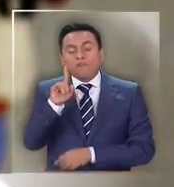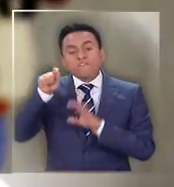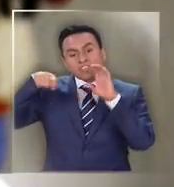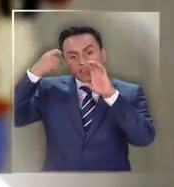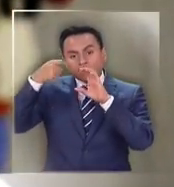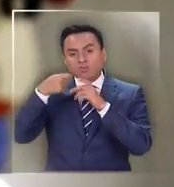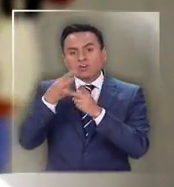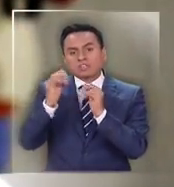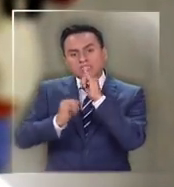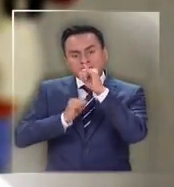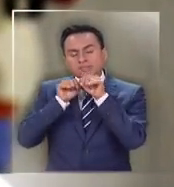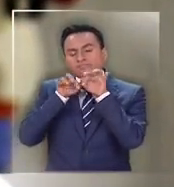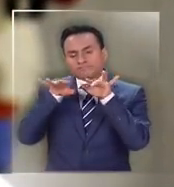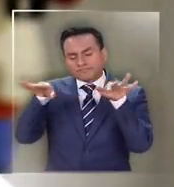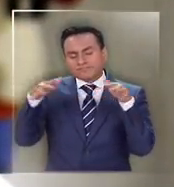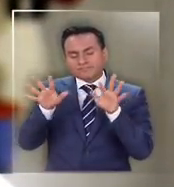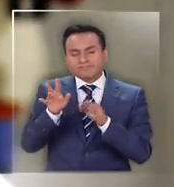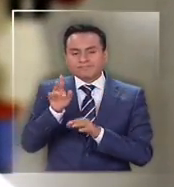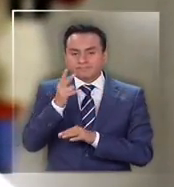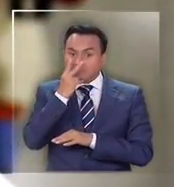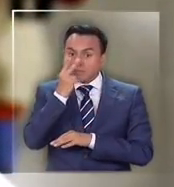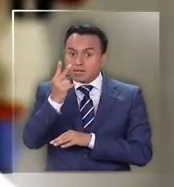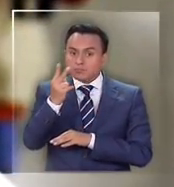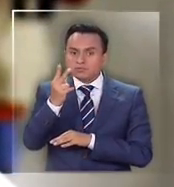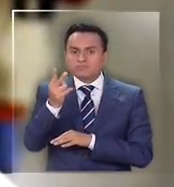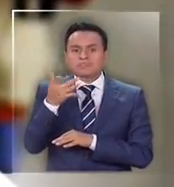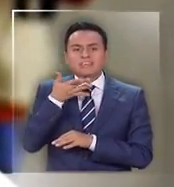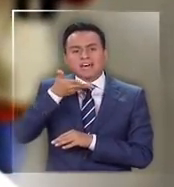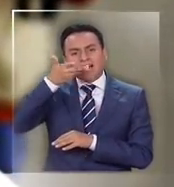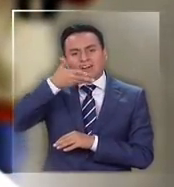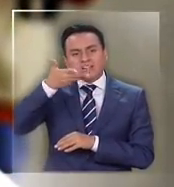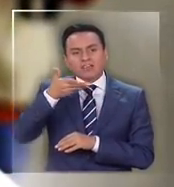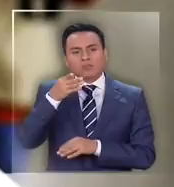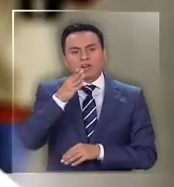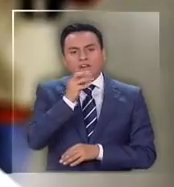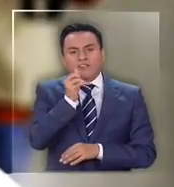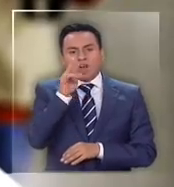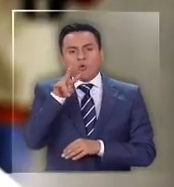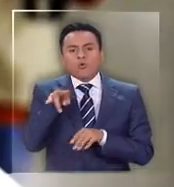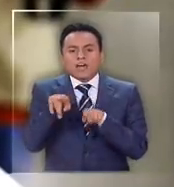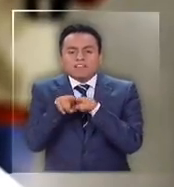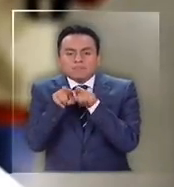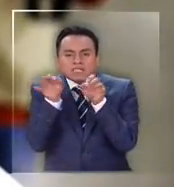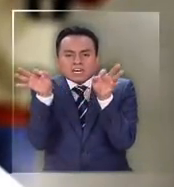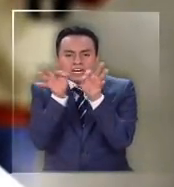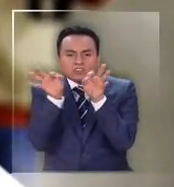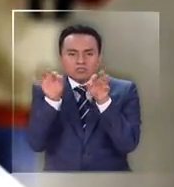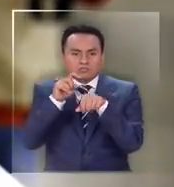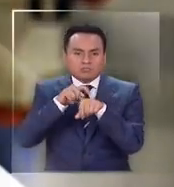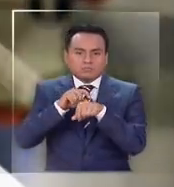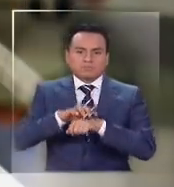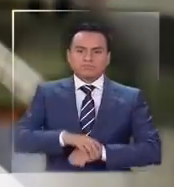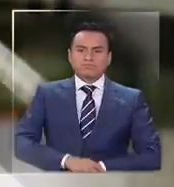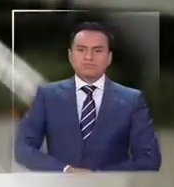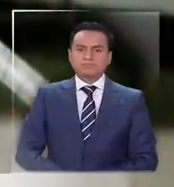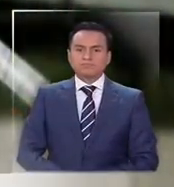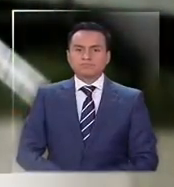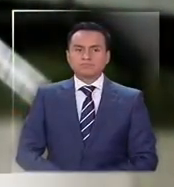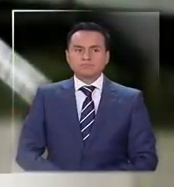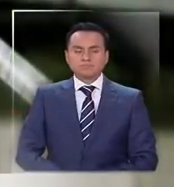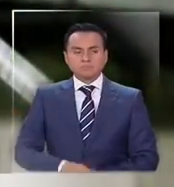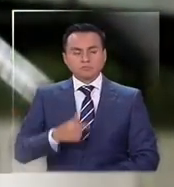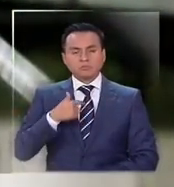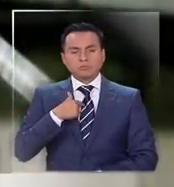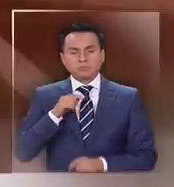puso en las redes sociales. Veamos lo que ha hablado Abreu explicando este momento. No